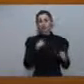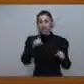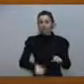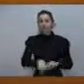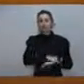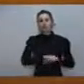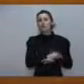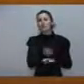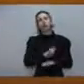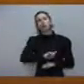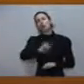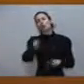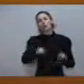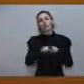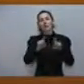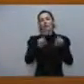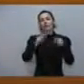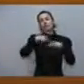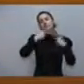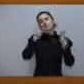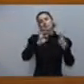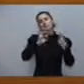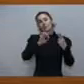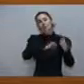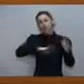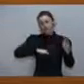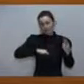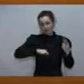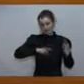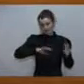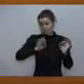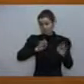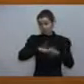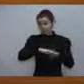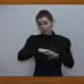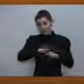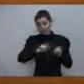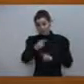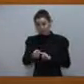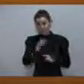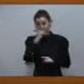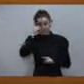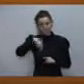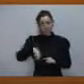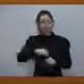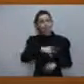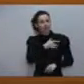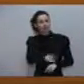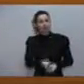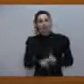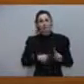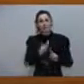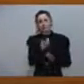no empresas públicas o privadas. Por tanto, yo creo que doble culpa. Sabían, consintieron, miraron para otro lado y,